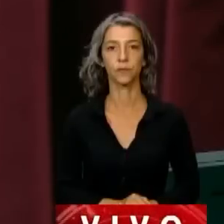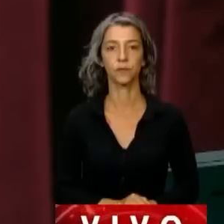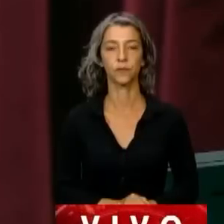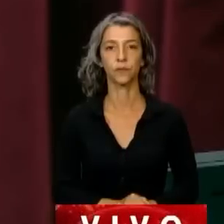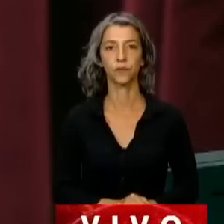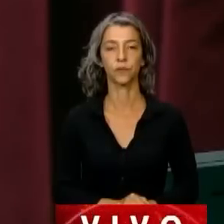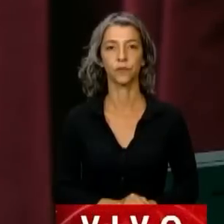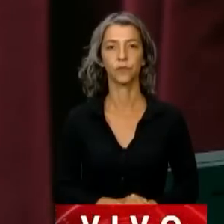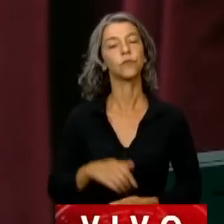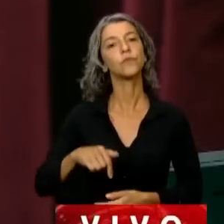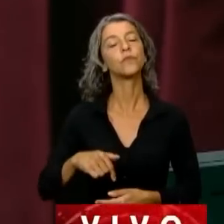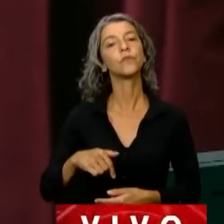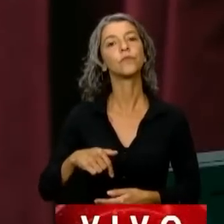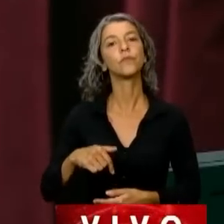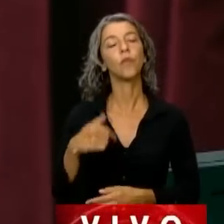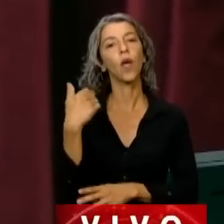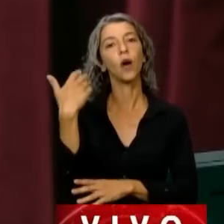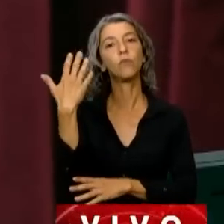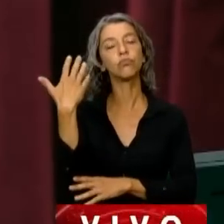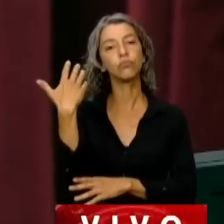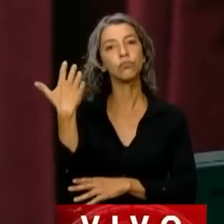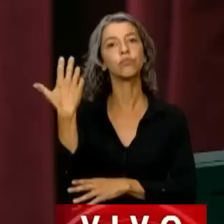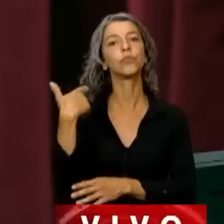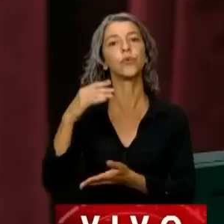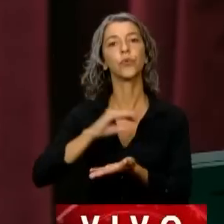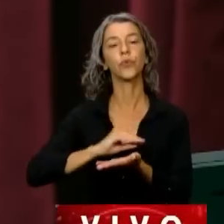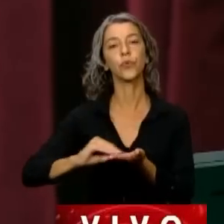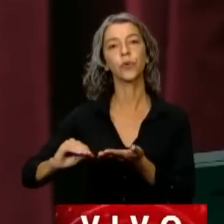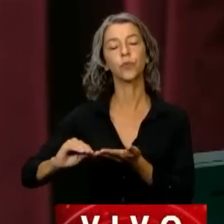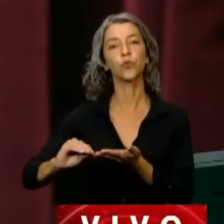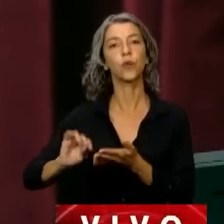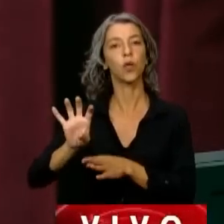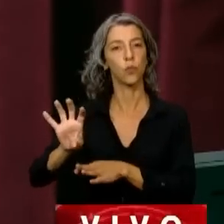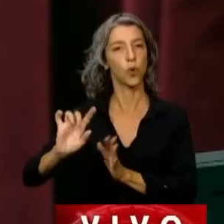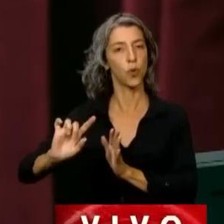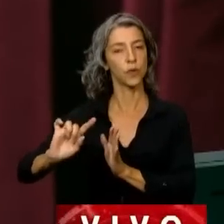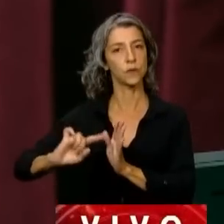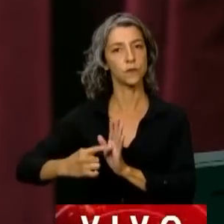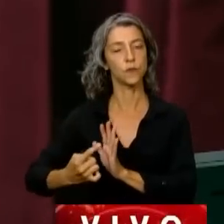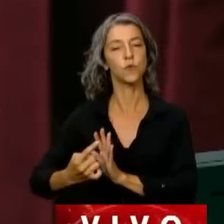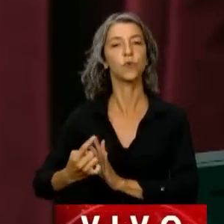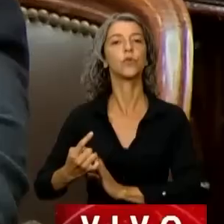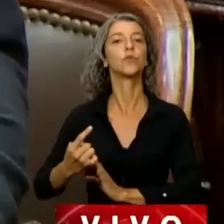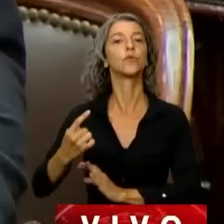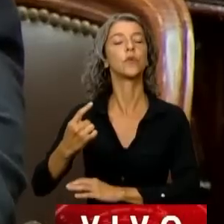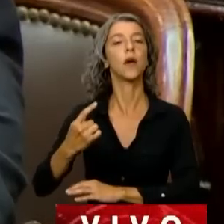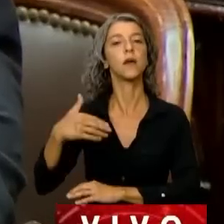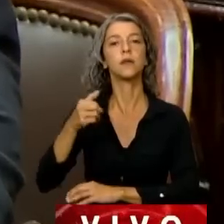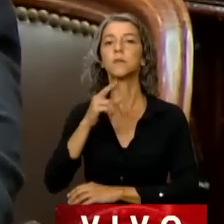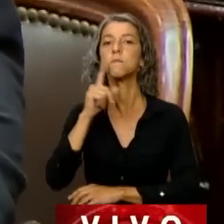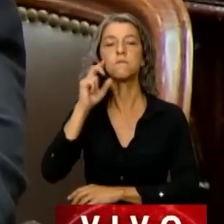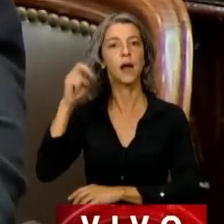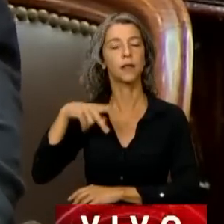continúa en el uso de la palabra, para una cuestión de privilegio, el diputado por la Ciudad de Buenos Aires, Martín Tetaz.